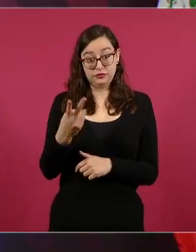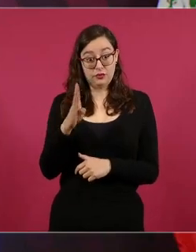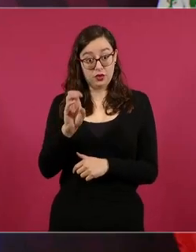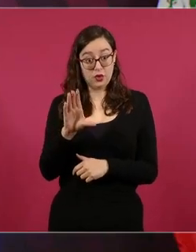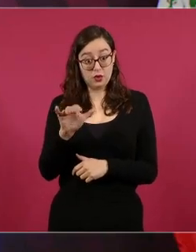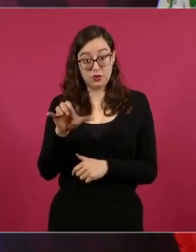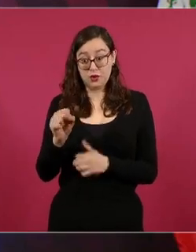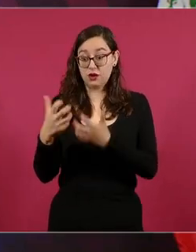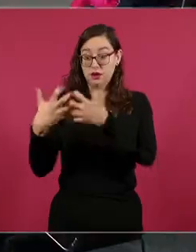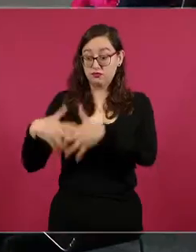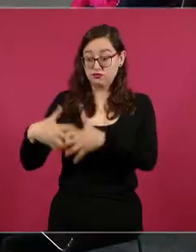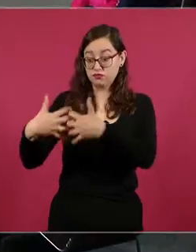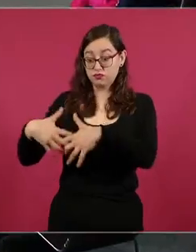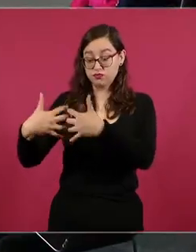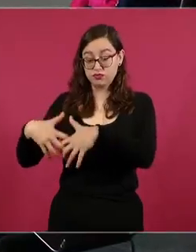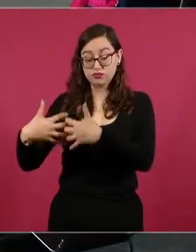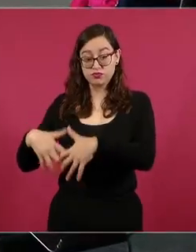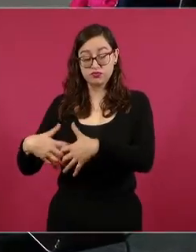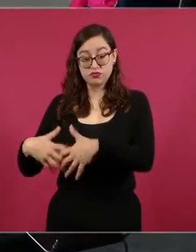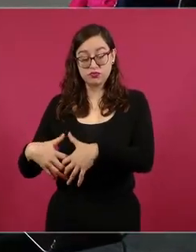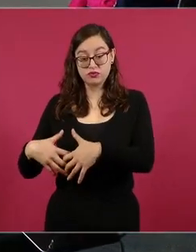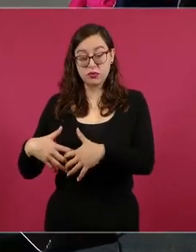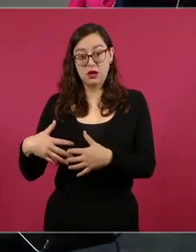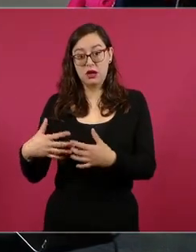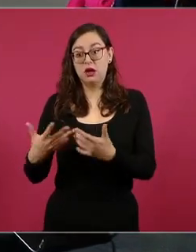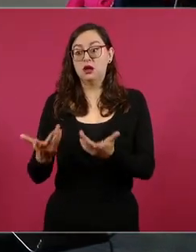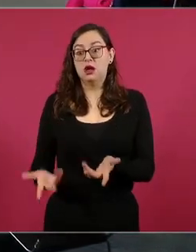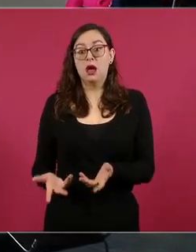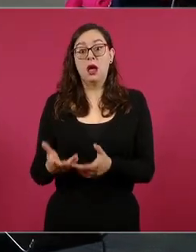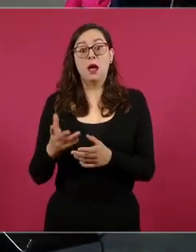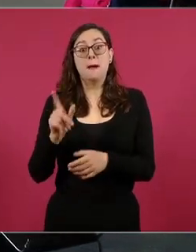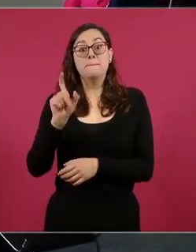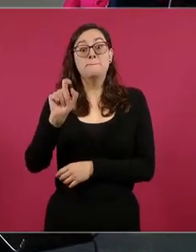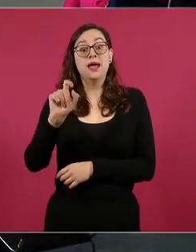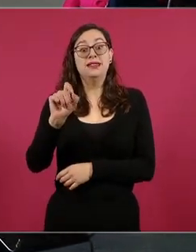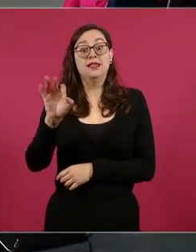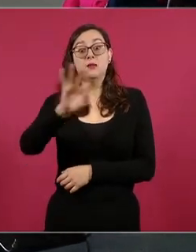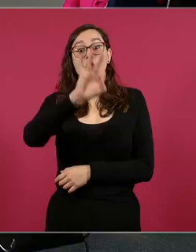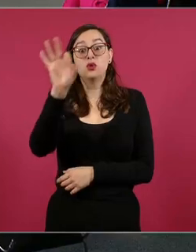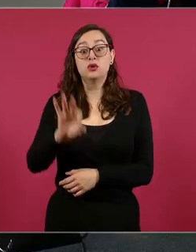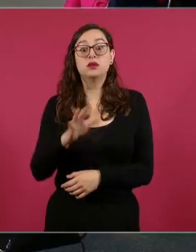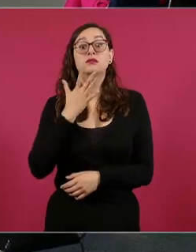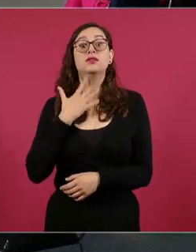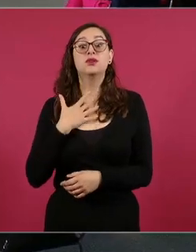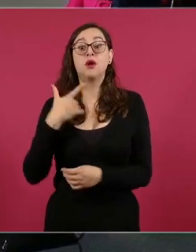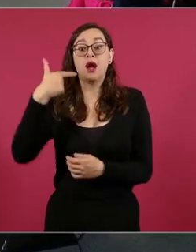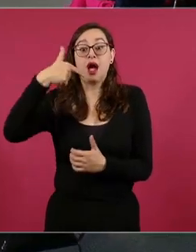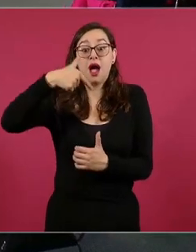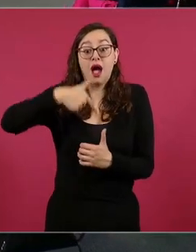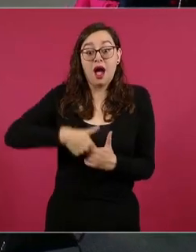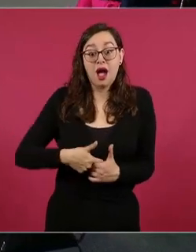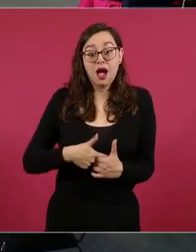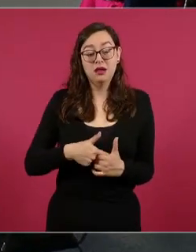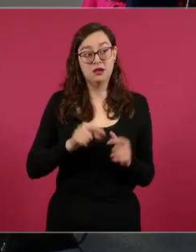que no es poca cosa producir 20%,